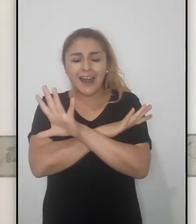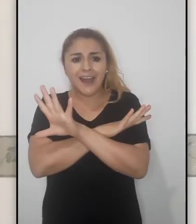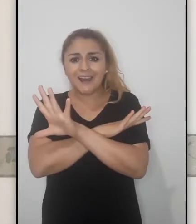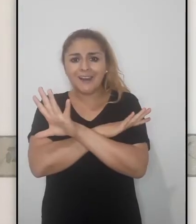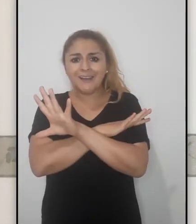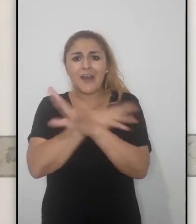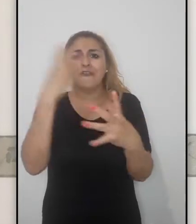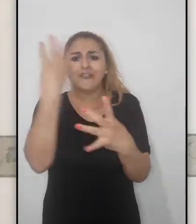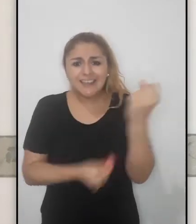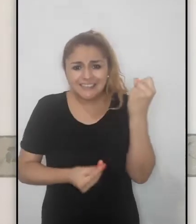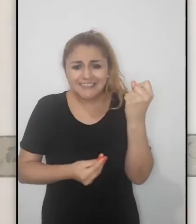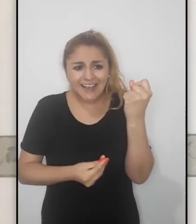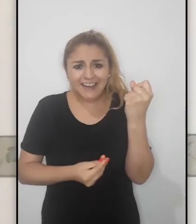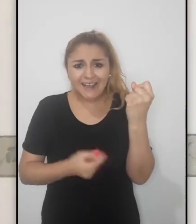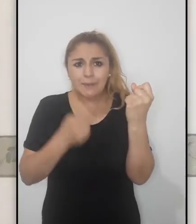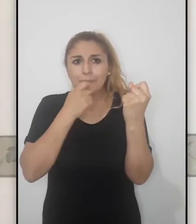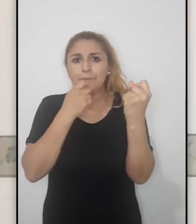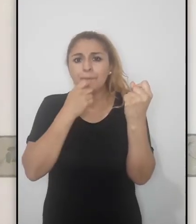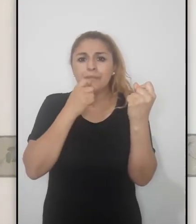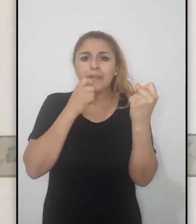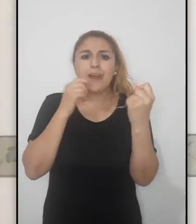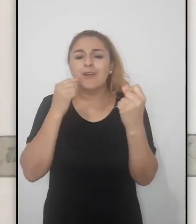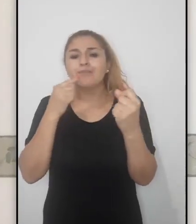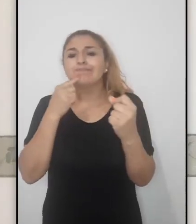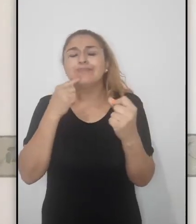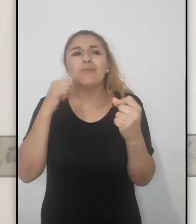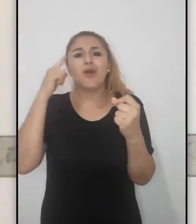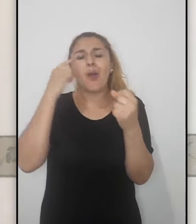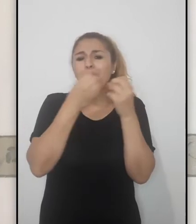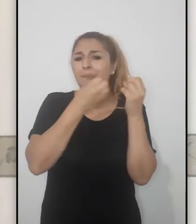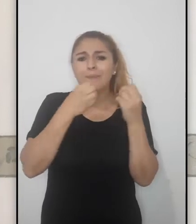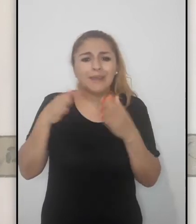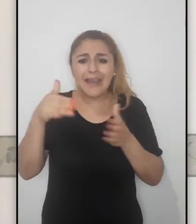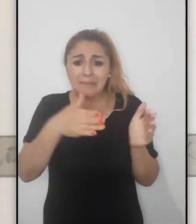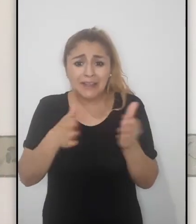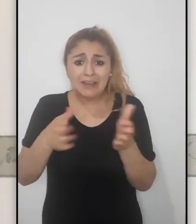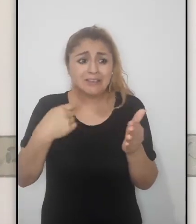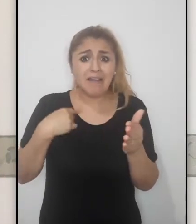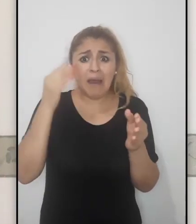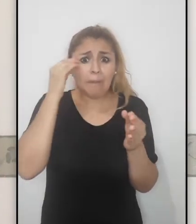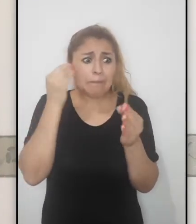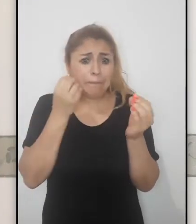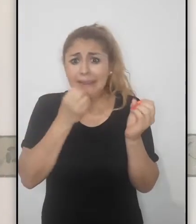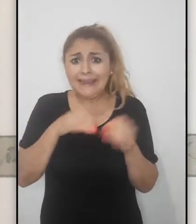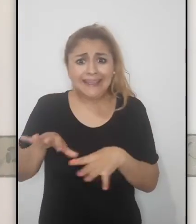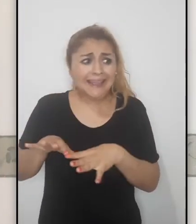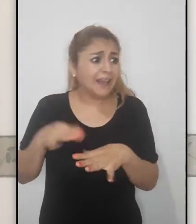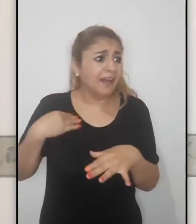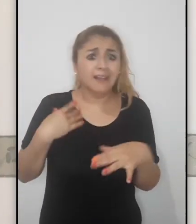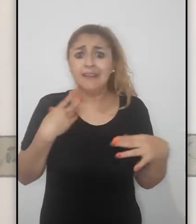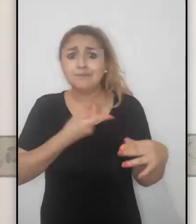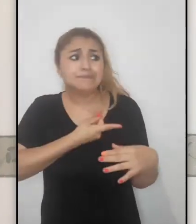errar al blanco perderse del camino el fallar